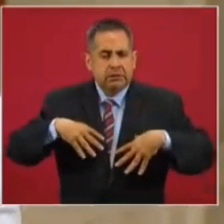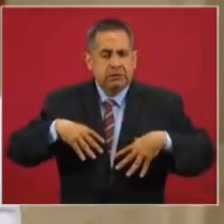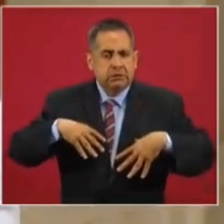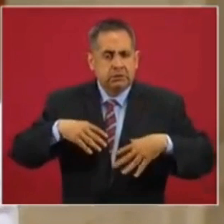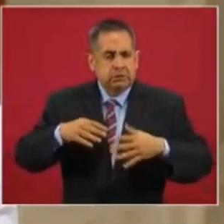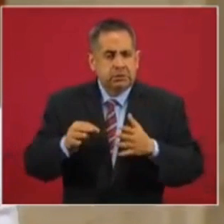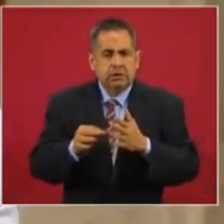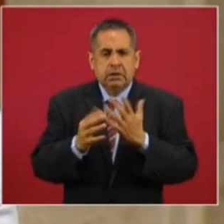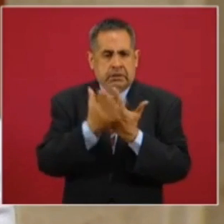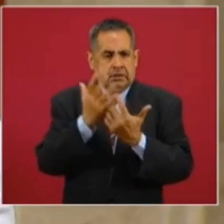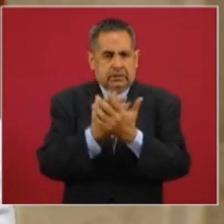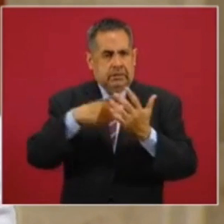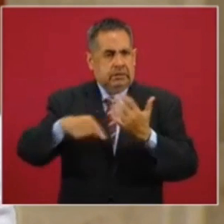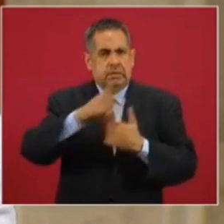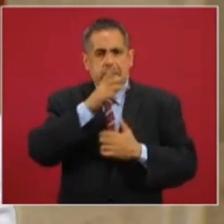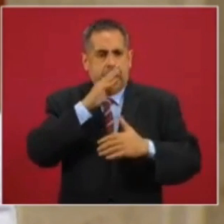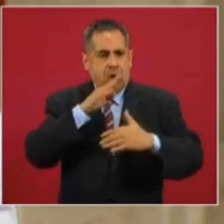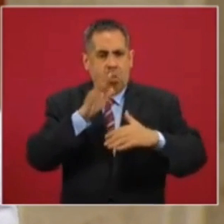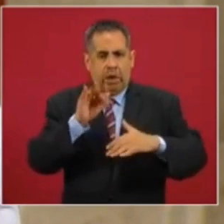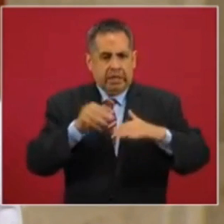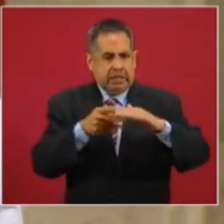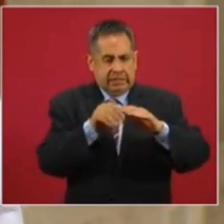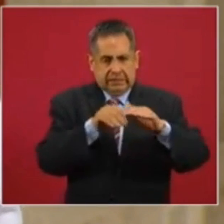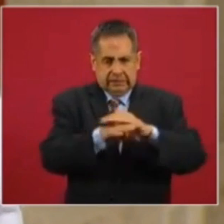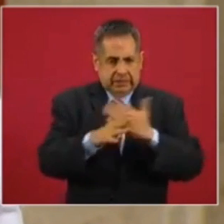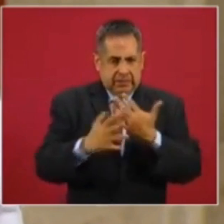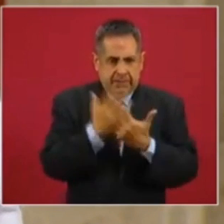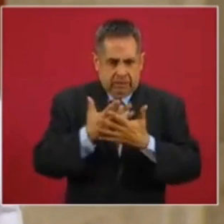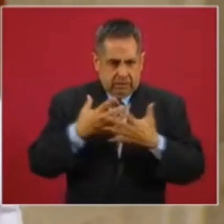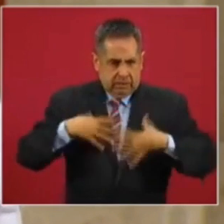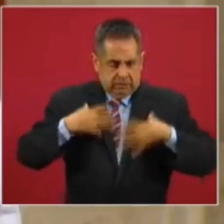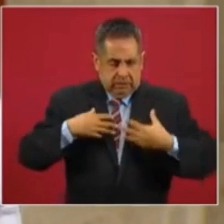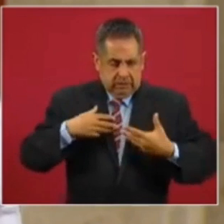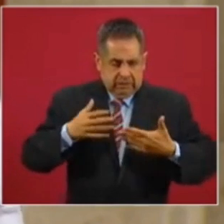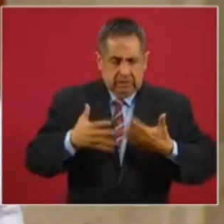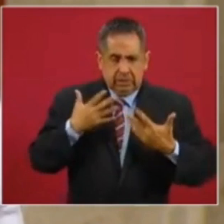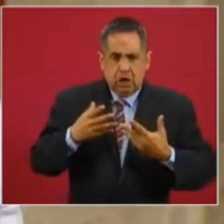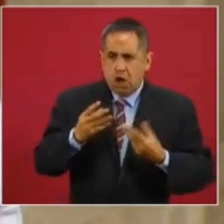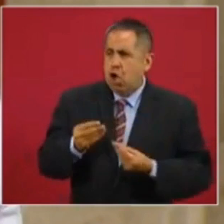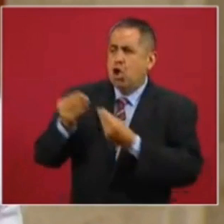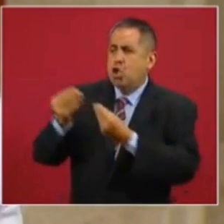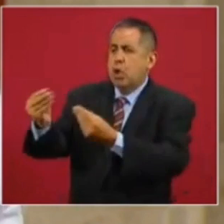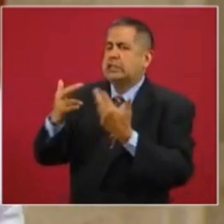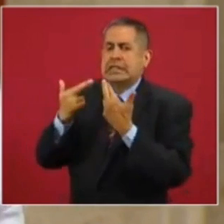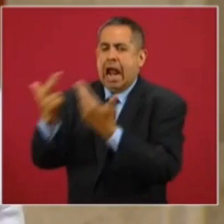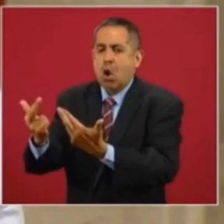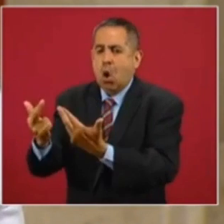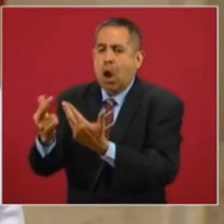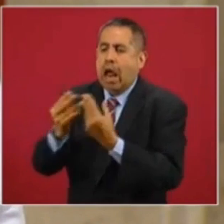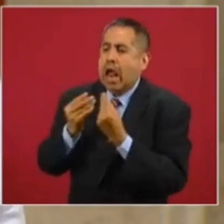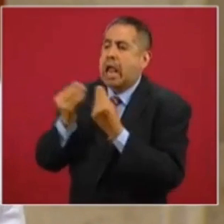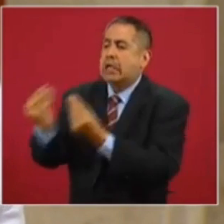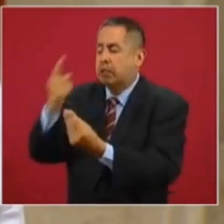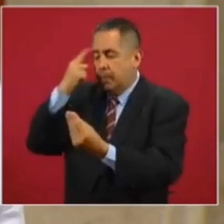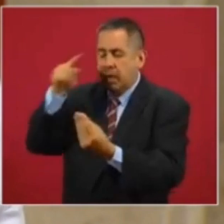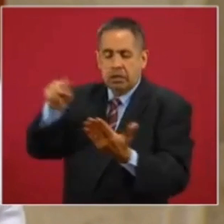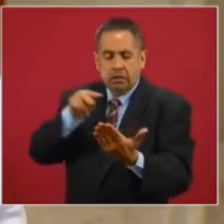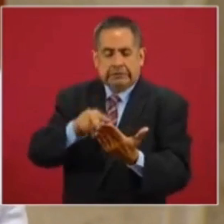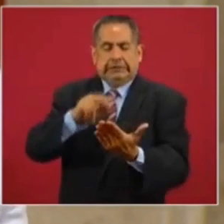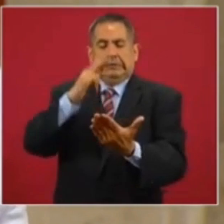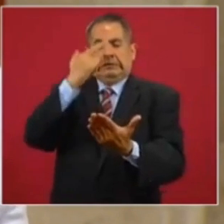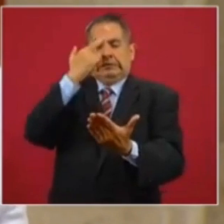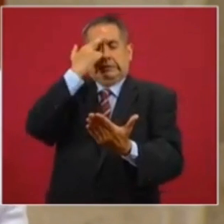por las madres de los 43 no es un regalo son mensajes para que cuando los veas se acuerden